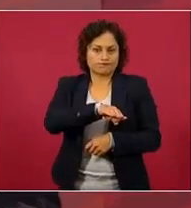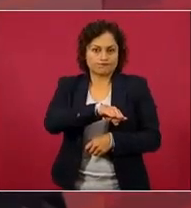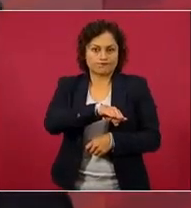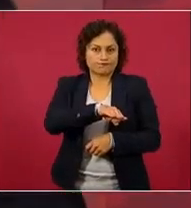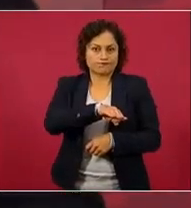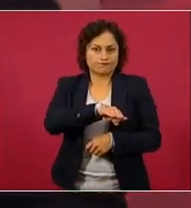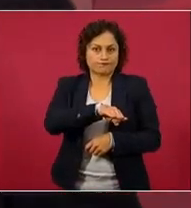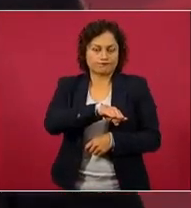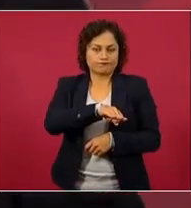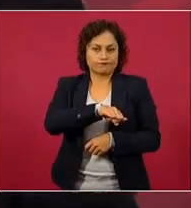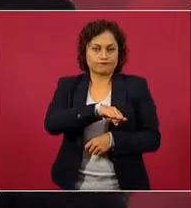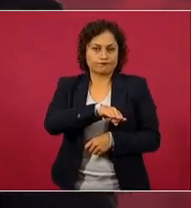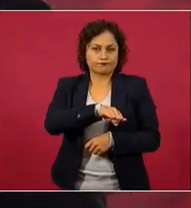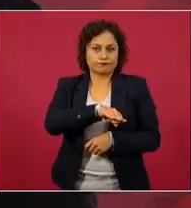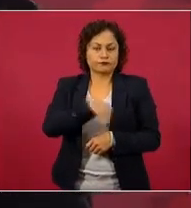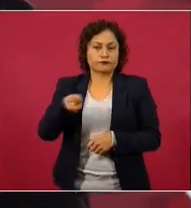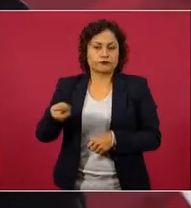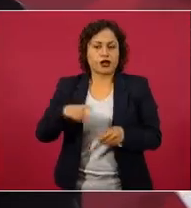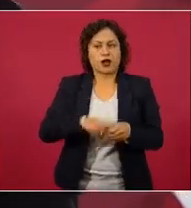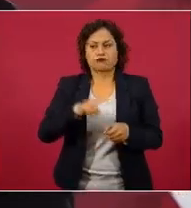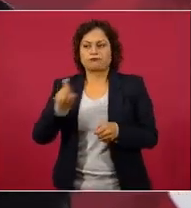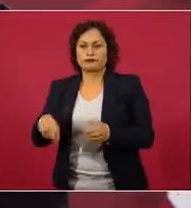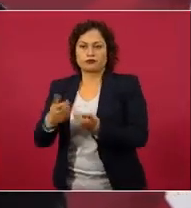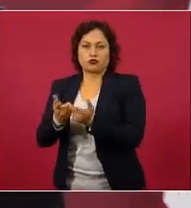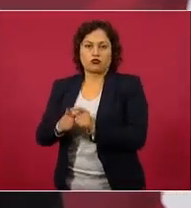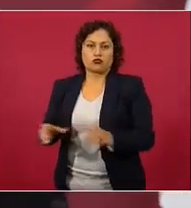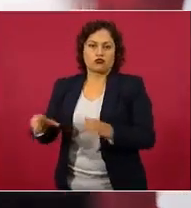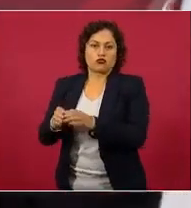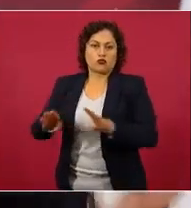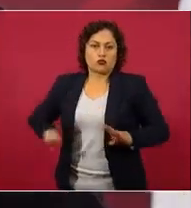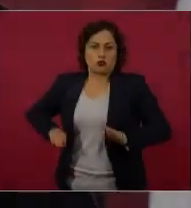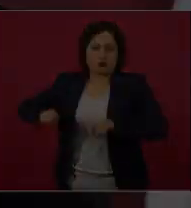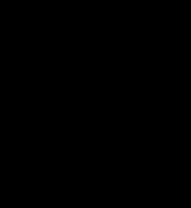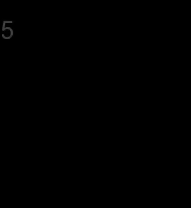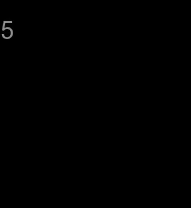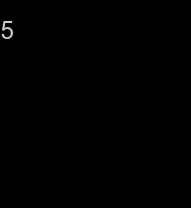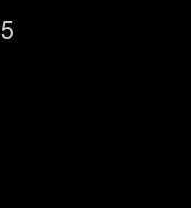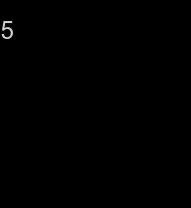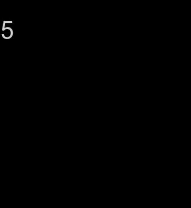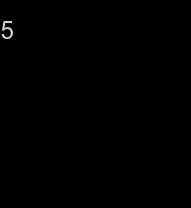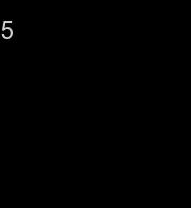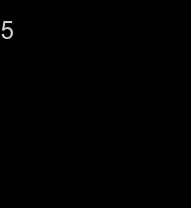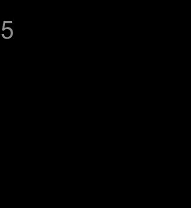y se pasó al bando de los conservadores. Eso es todo.